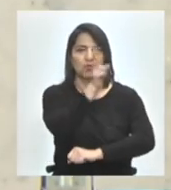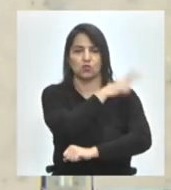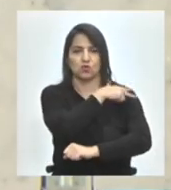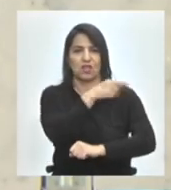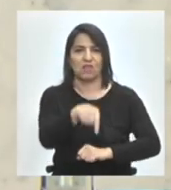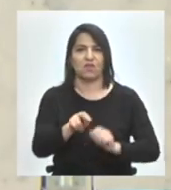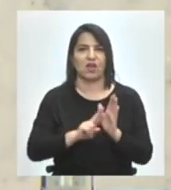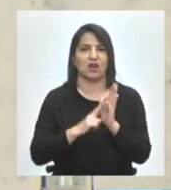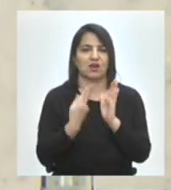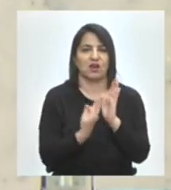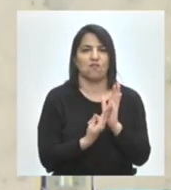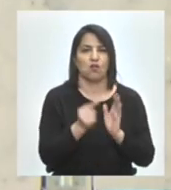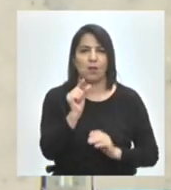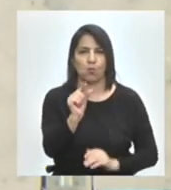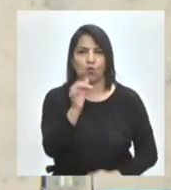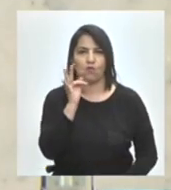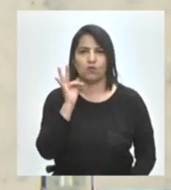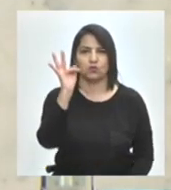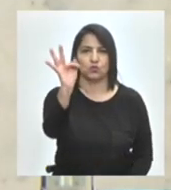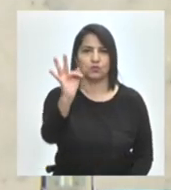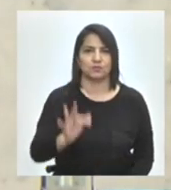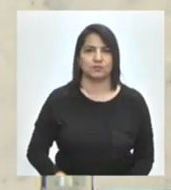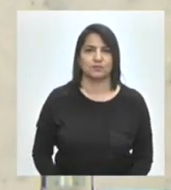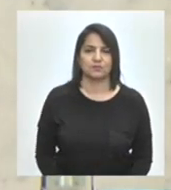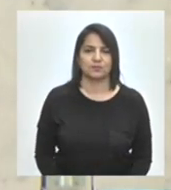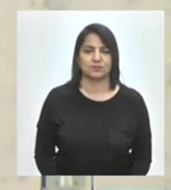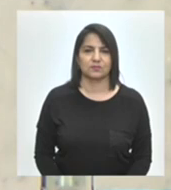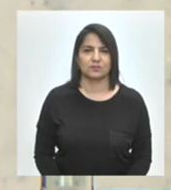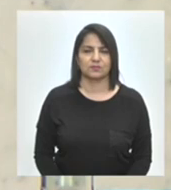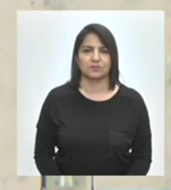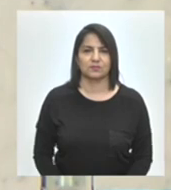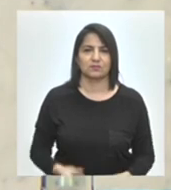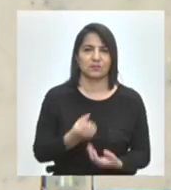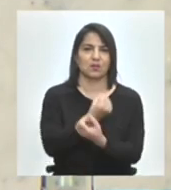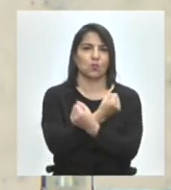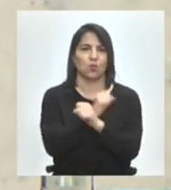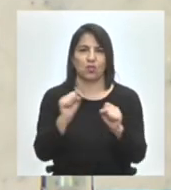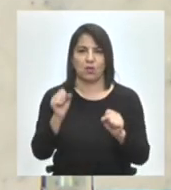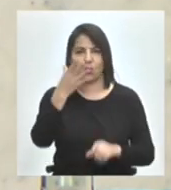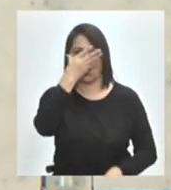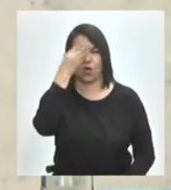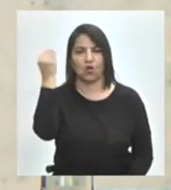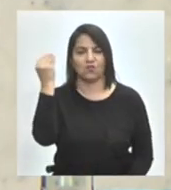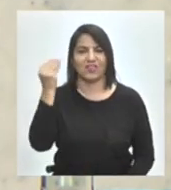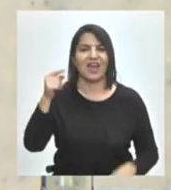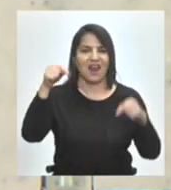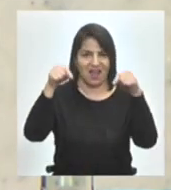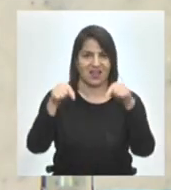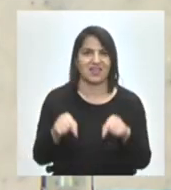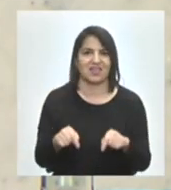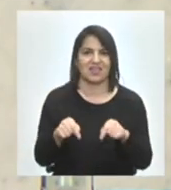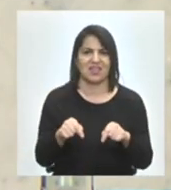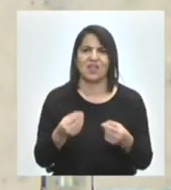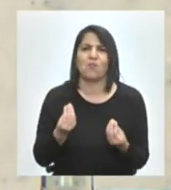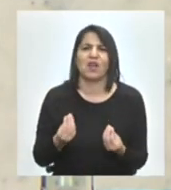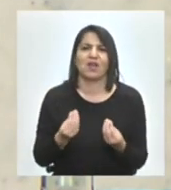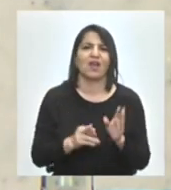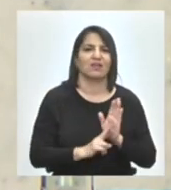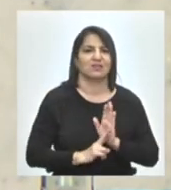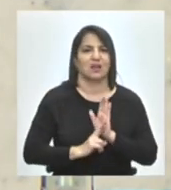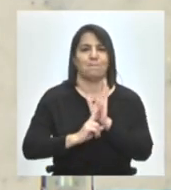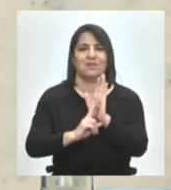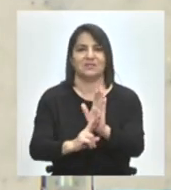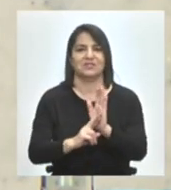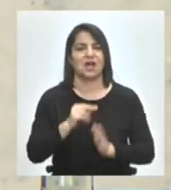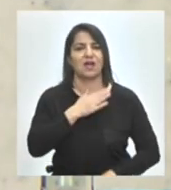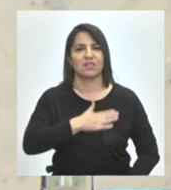reforma con poco futuro. Nunca podemos olvidar que estamos aquí para representar los anhelos